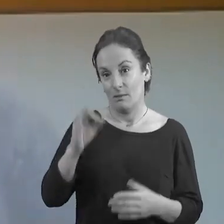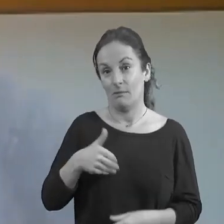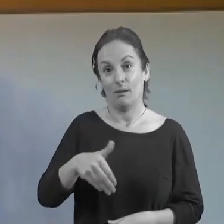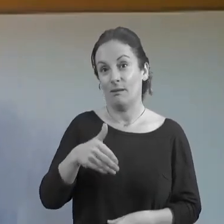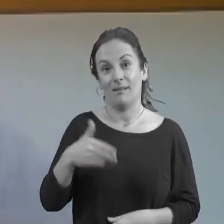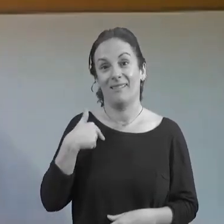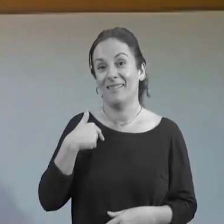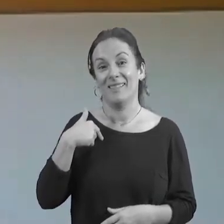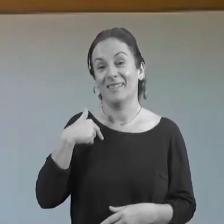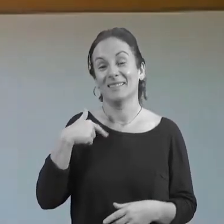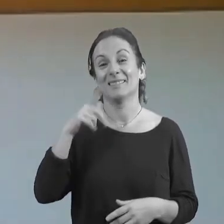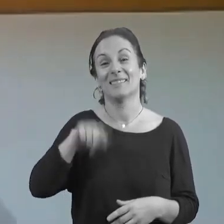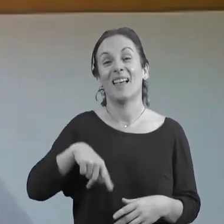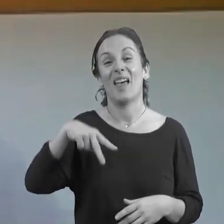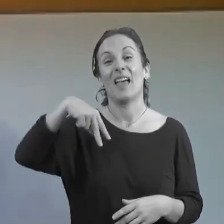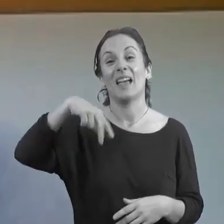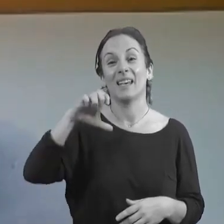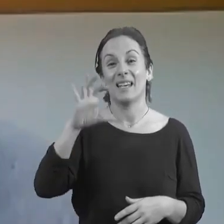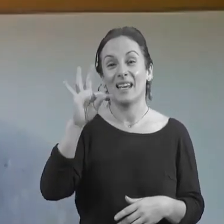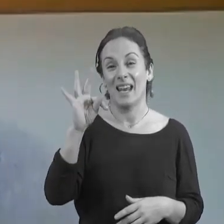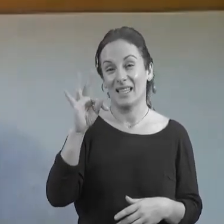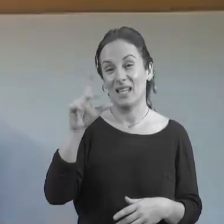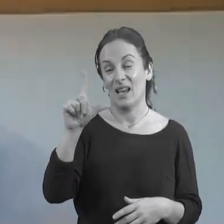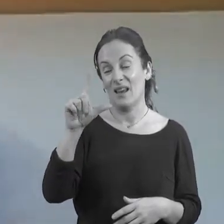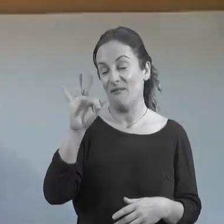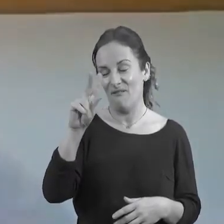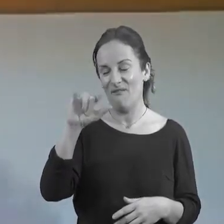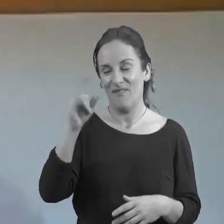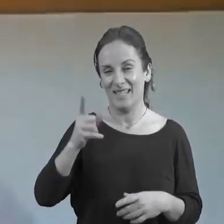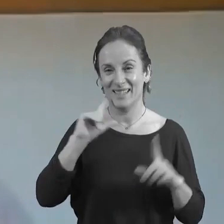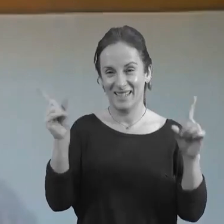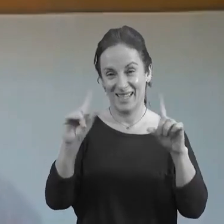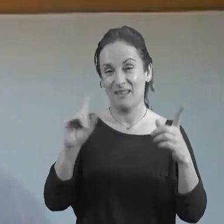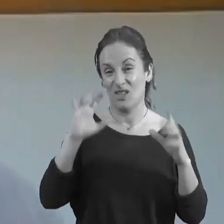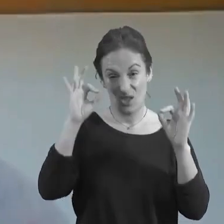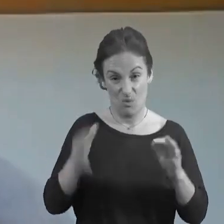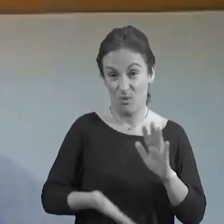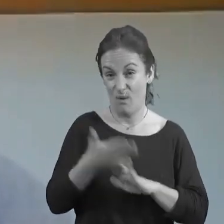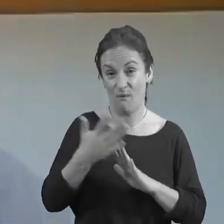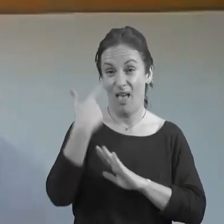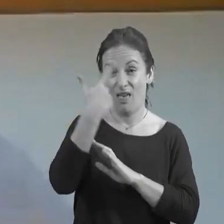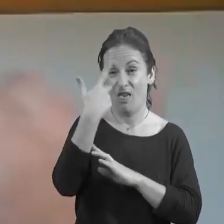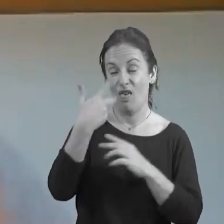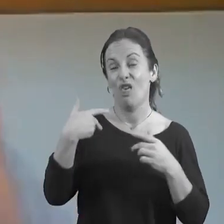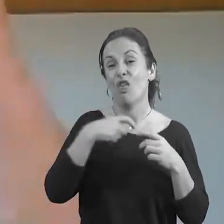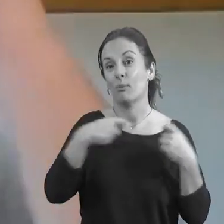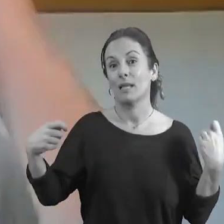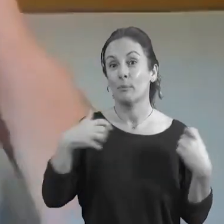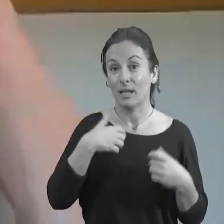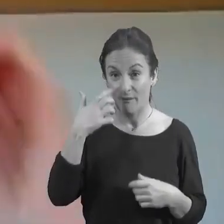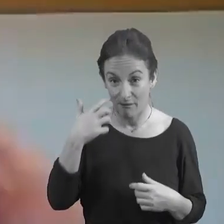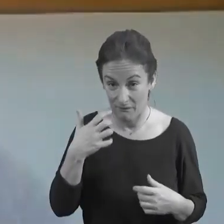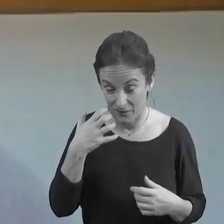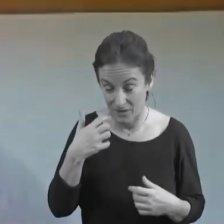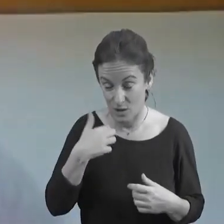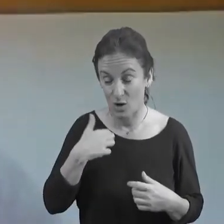porque mi vida es de 32 años de pareja con una mujer, 12 de casadas, por lo tanto, nosotras